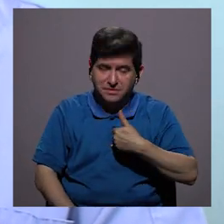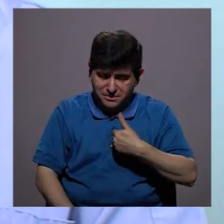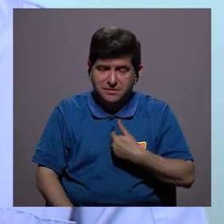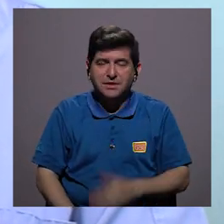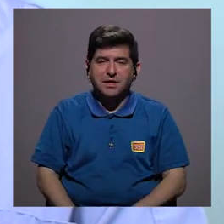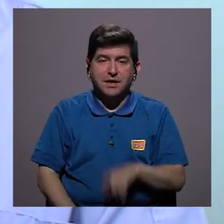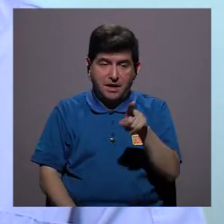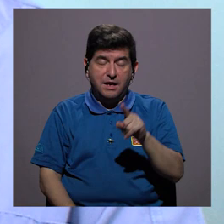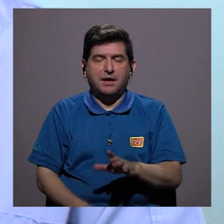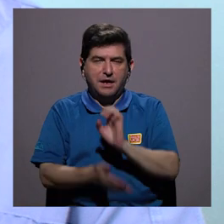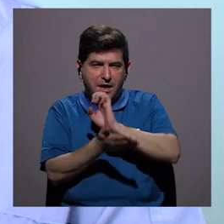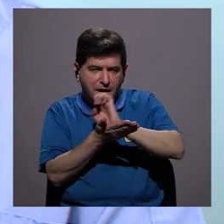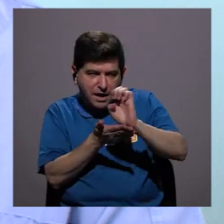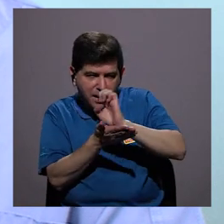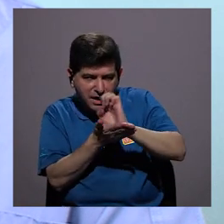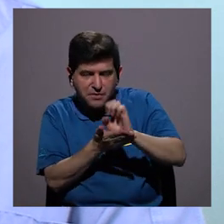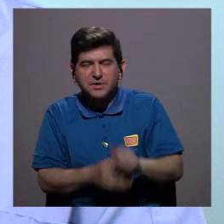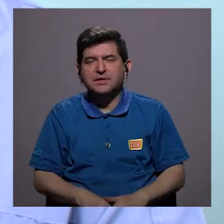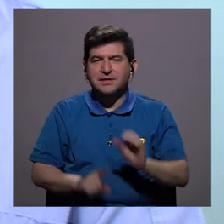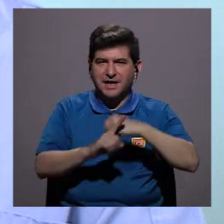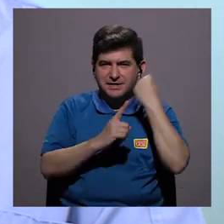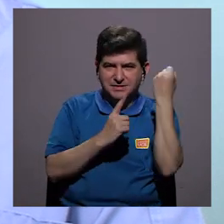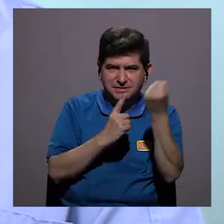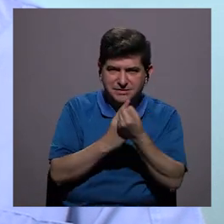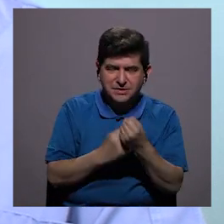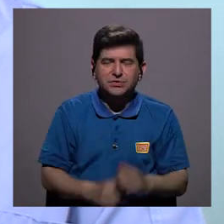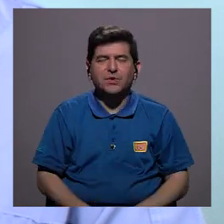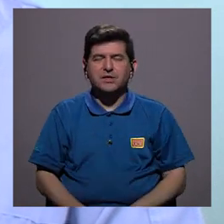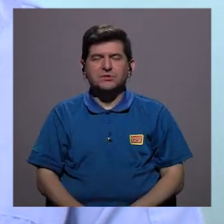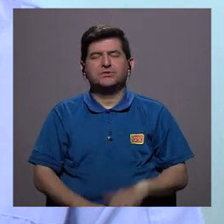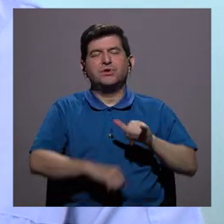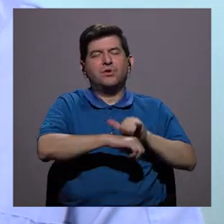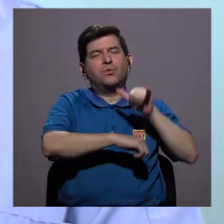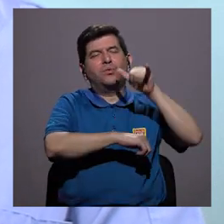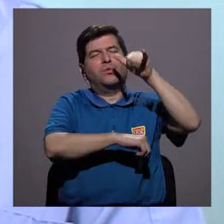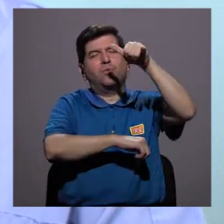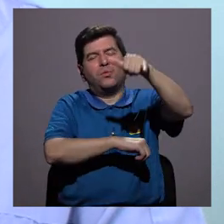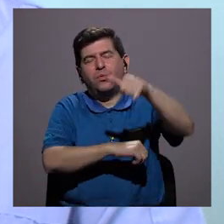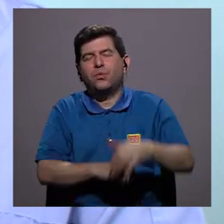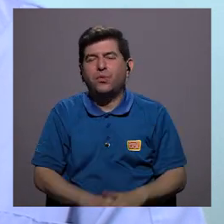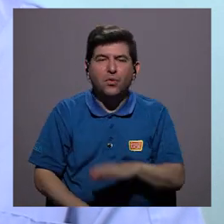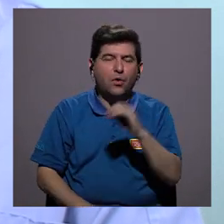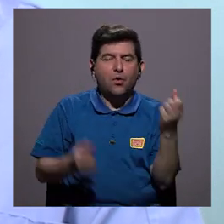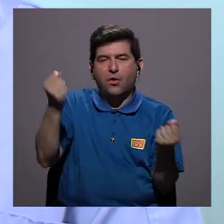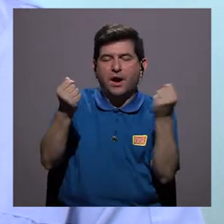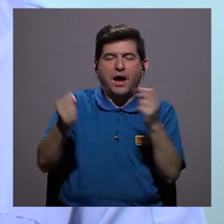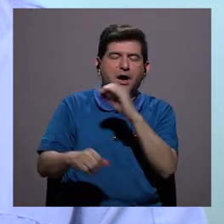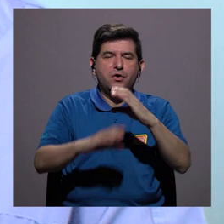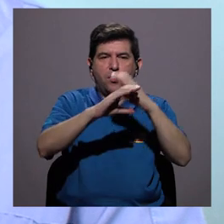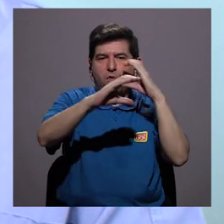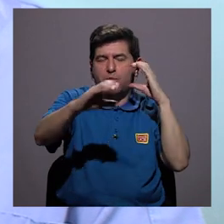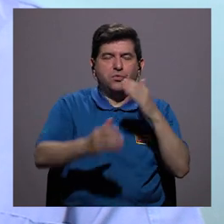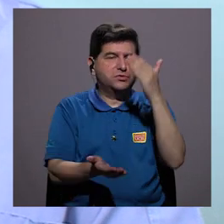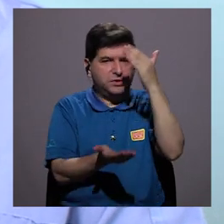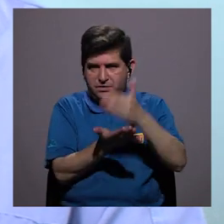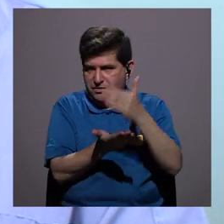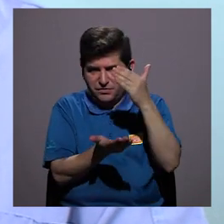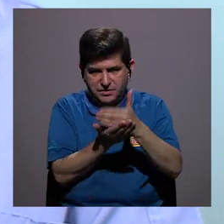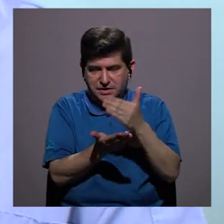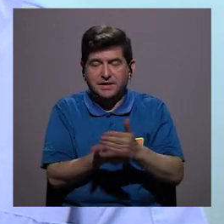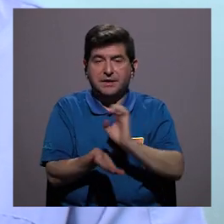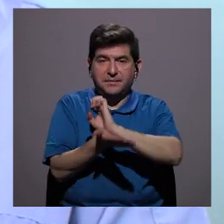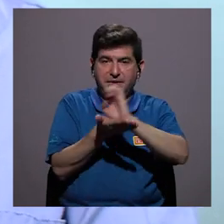tener una prevención antitrombótica cuando hacen viajes largos en avión, en bus o en carro y que no paran a